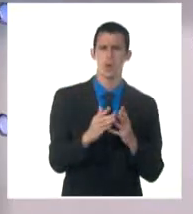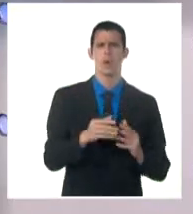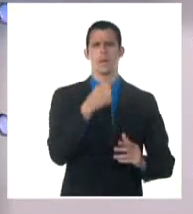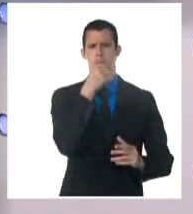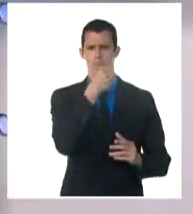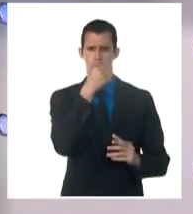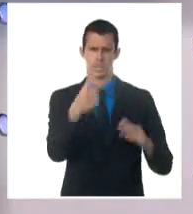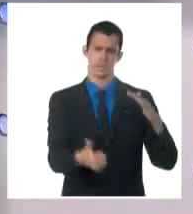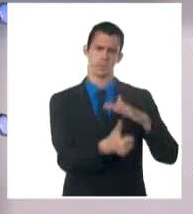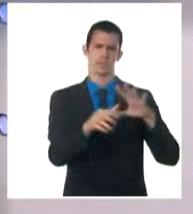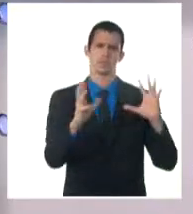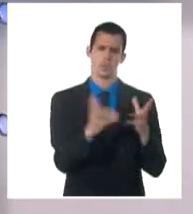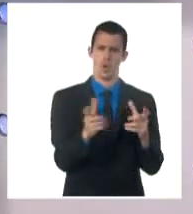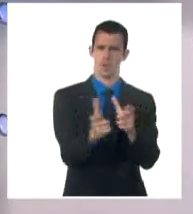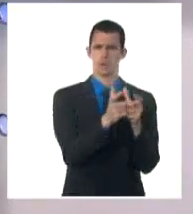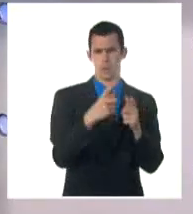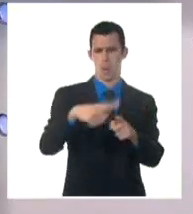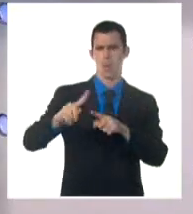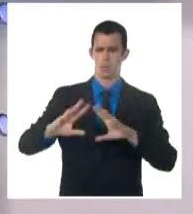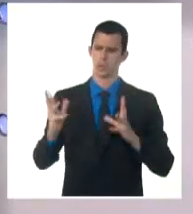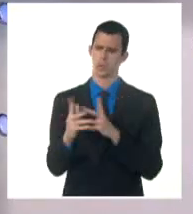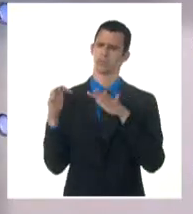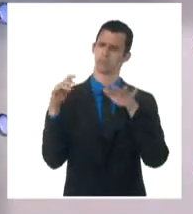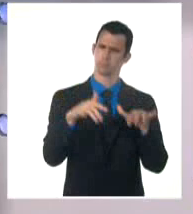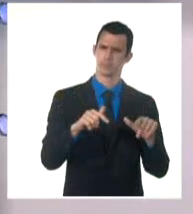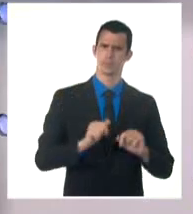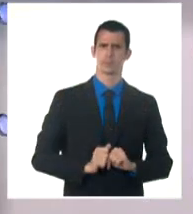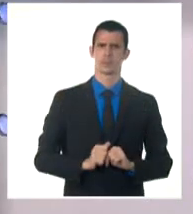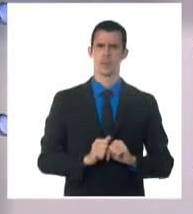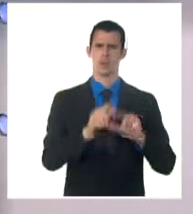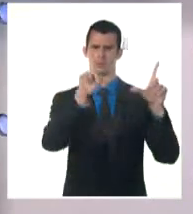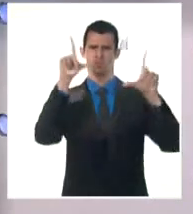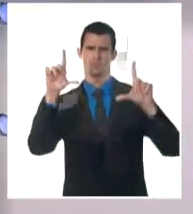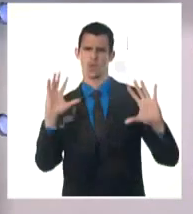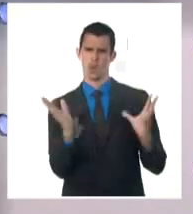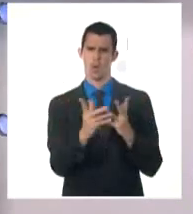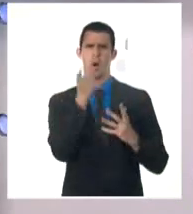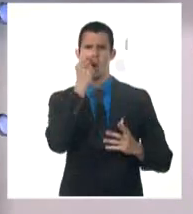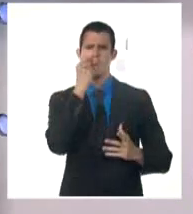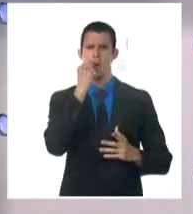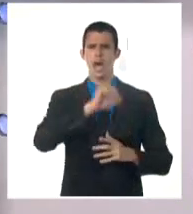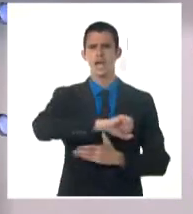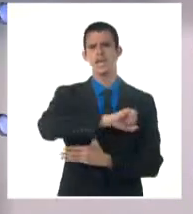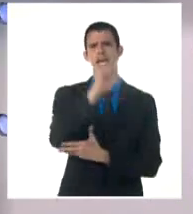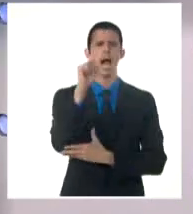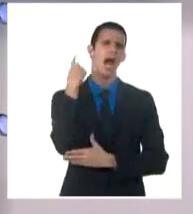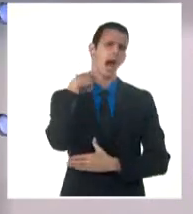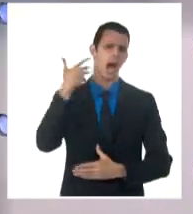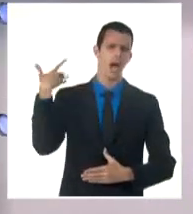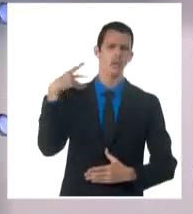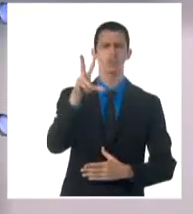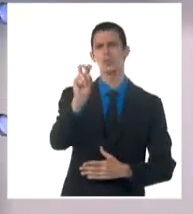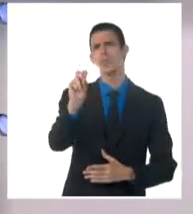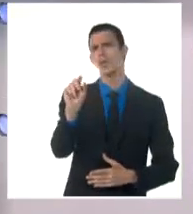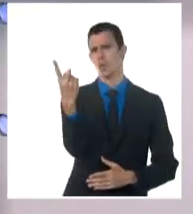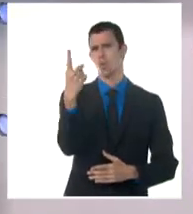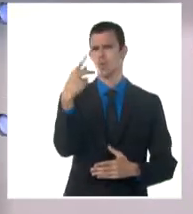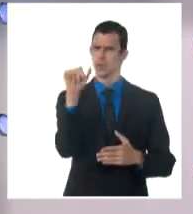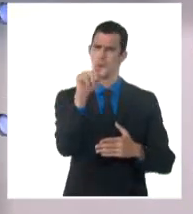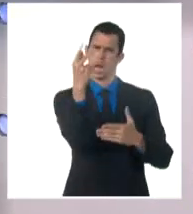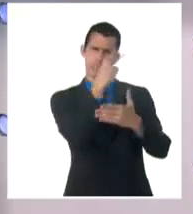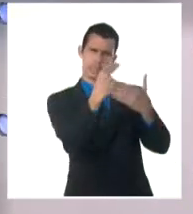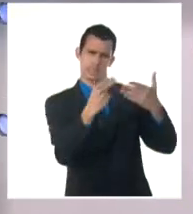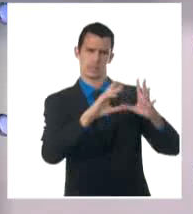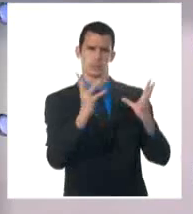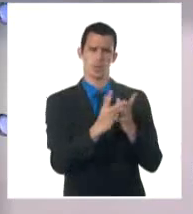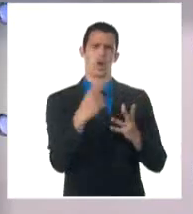Ricardo Ronquillo, entre otras personalidades. La muestra del Premio Nacional de Periodismo José Martín en el 2001 y de humor en el 2006. Se